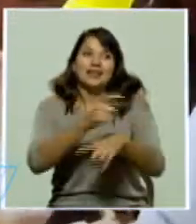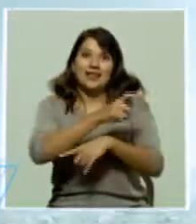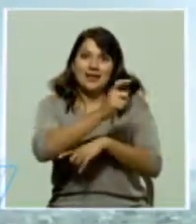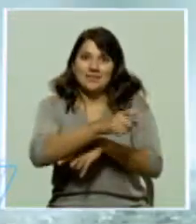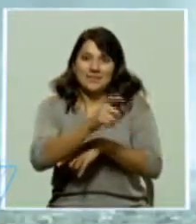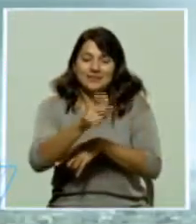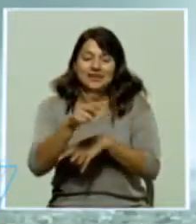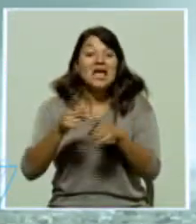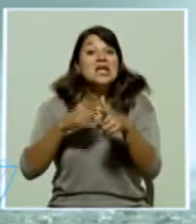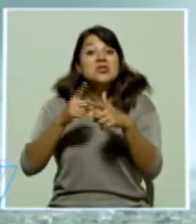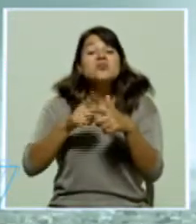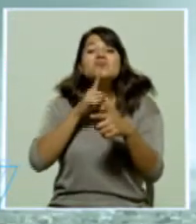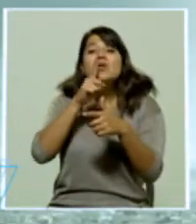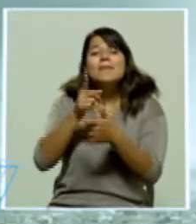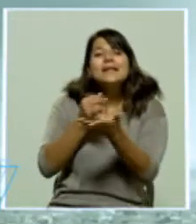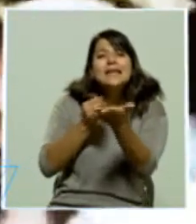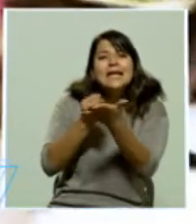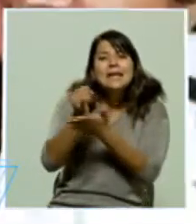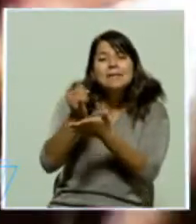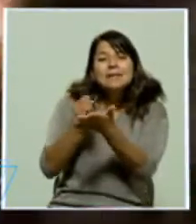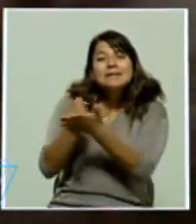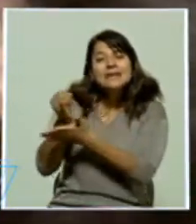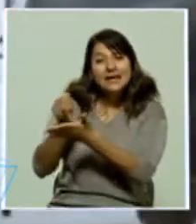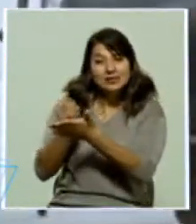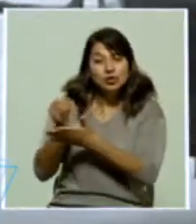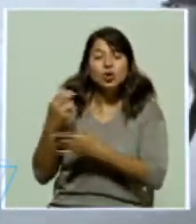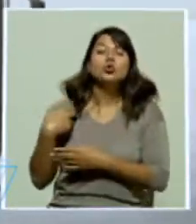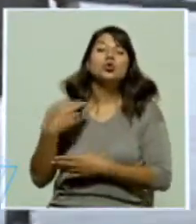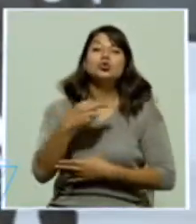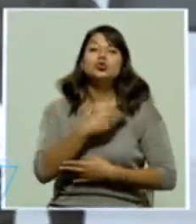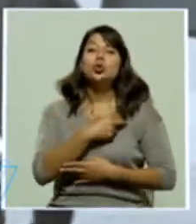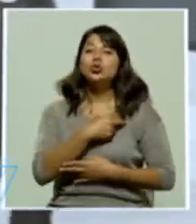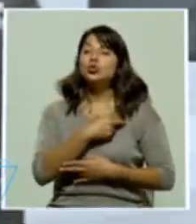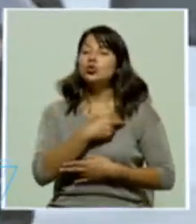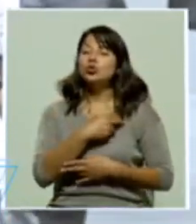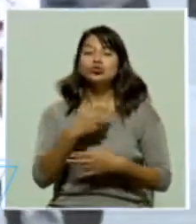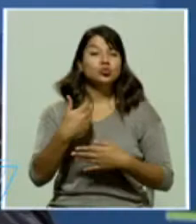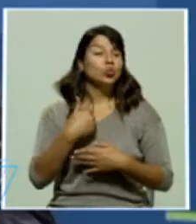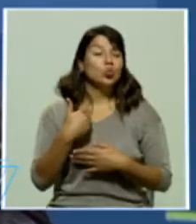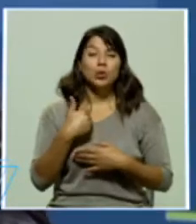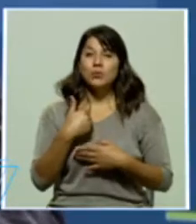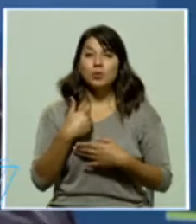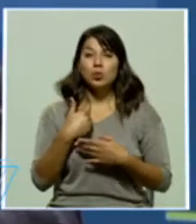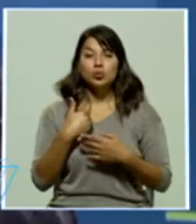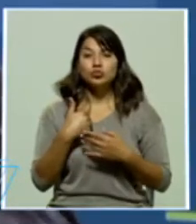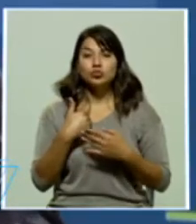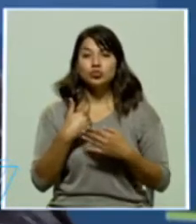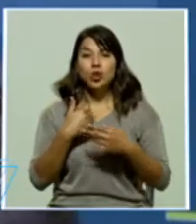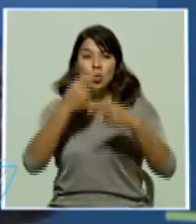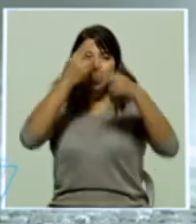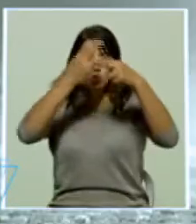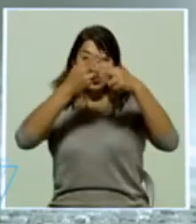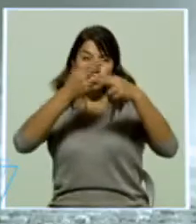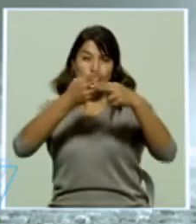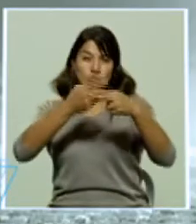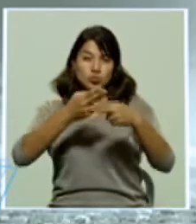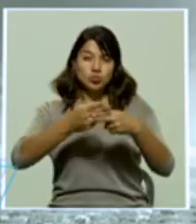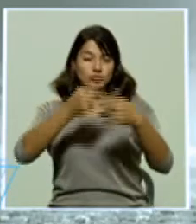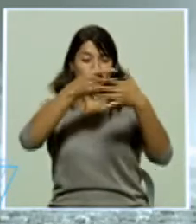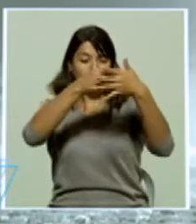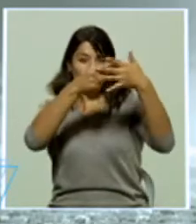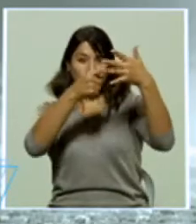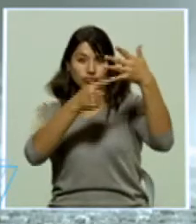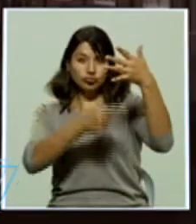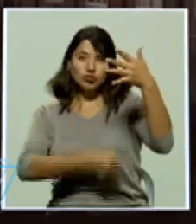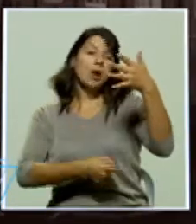Entonces fue una investigación donde tuvimos una lista muy grande de entrevistados, pero